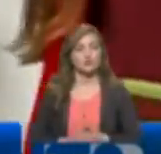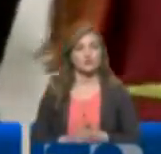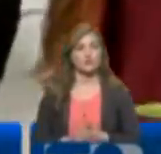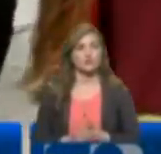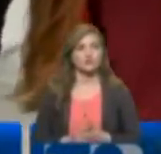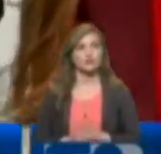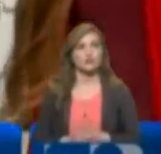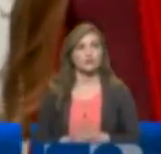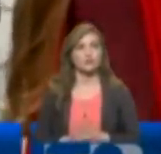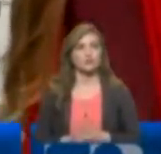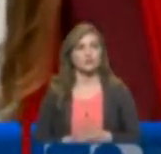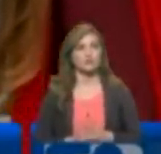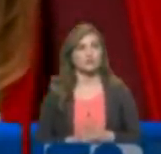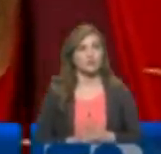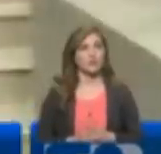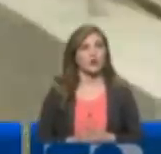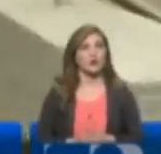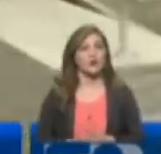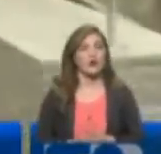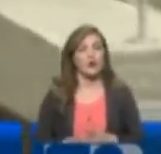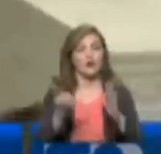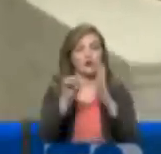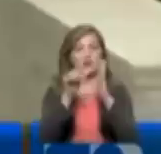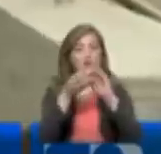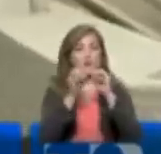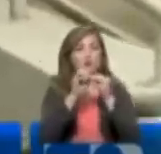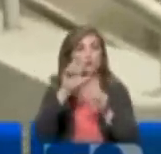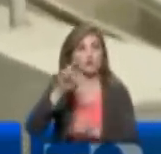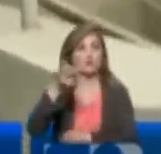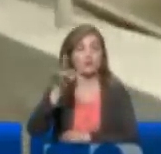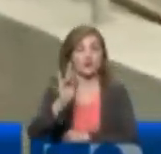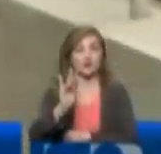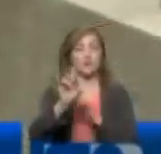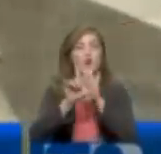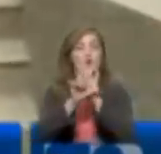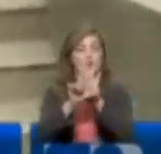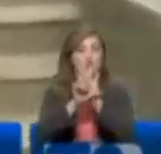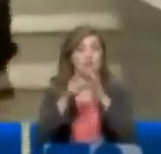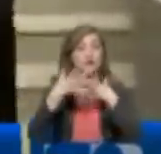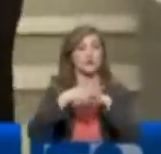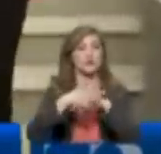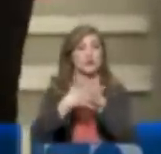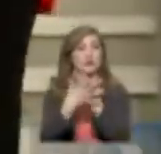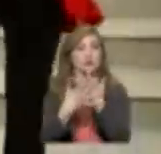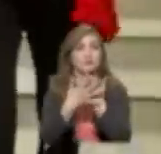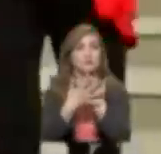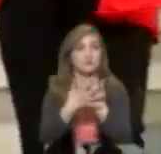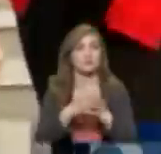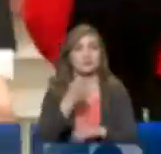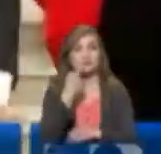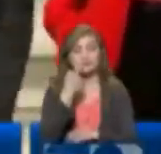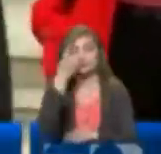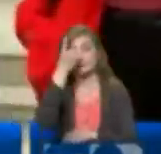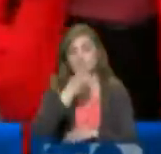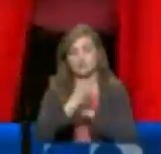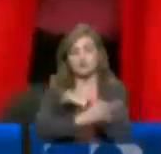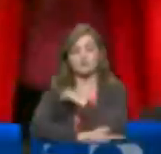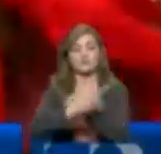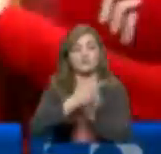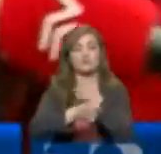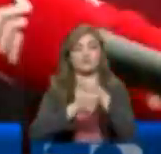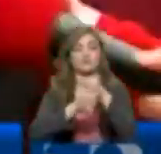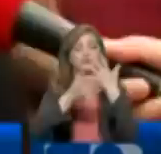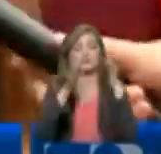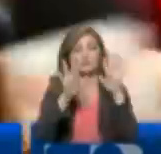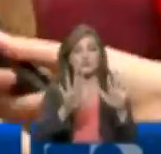social en guayas recordemos que el artículo 317 del código orgánico integral penal determinó una sanción de entre 10